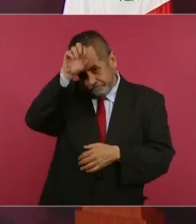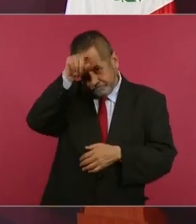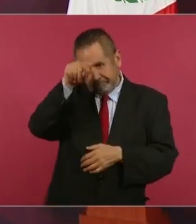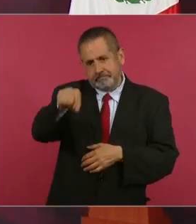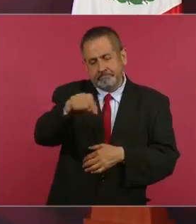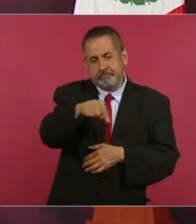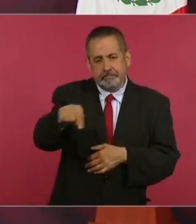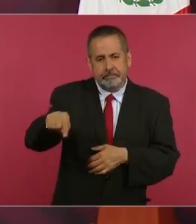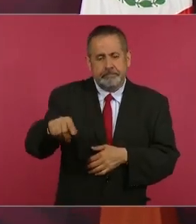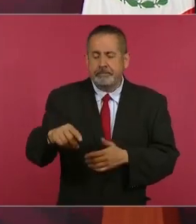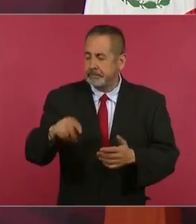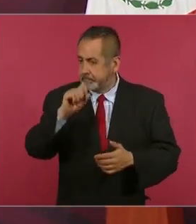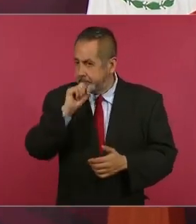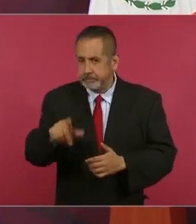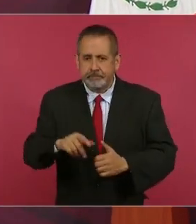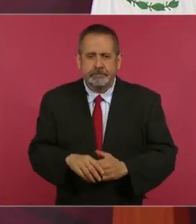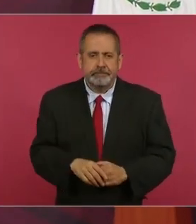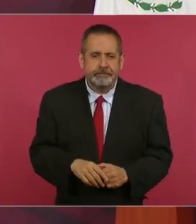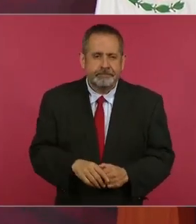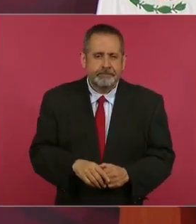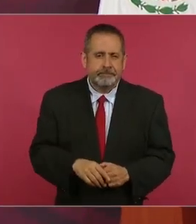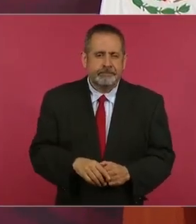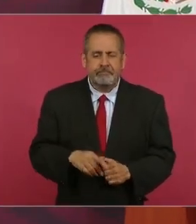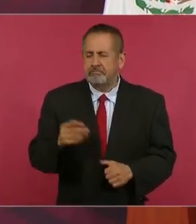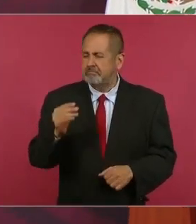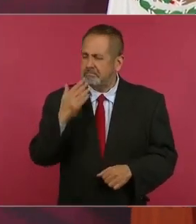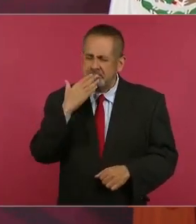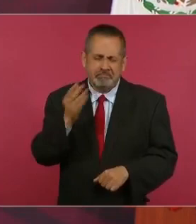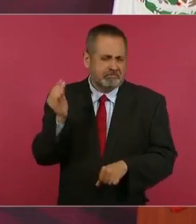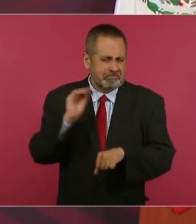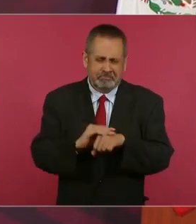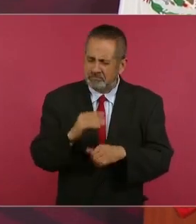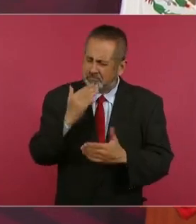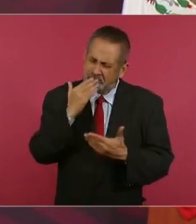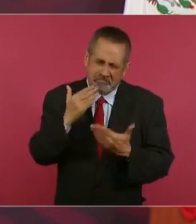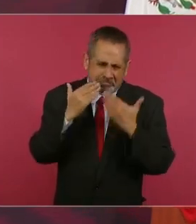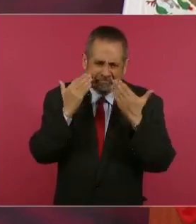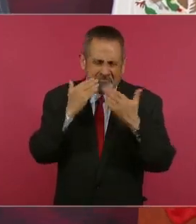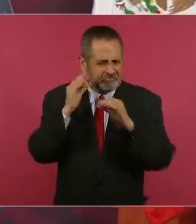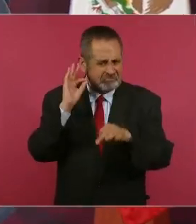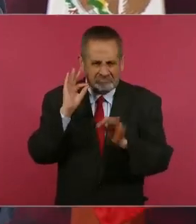que, por cierto, se portaron muy bien porque